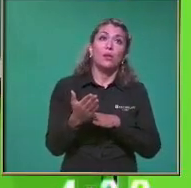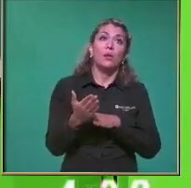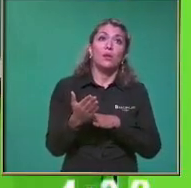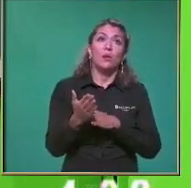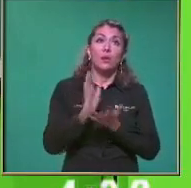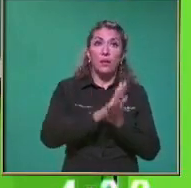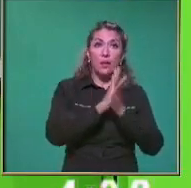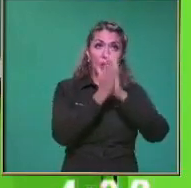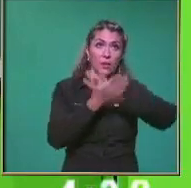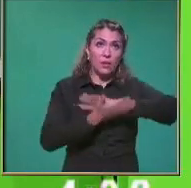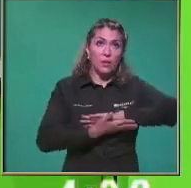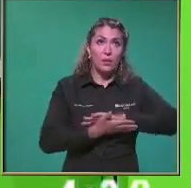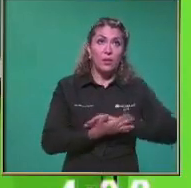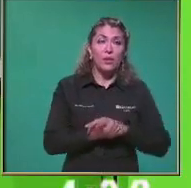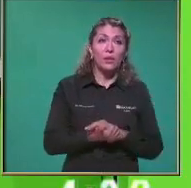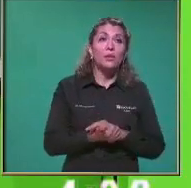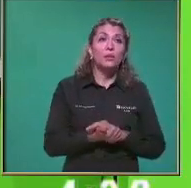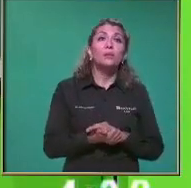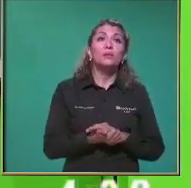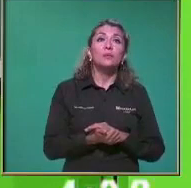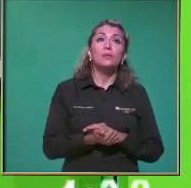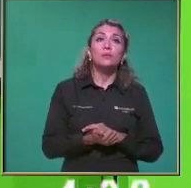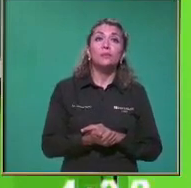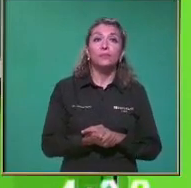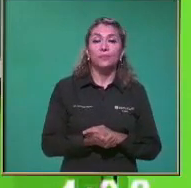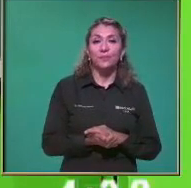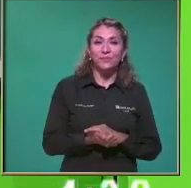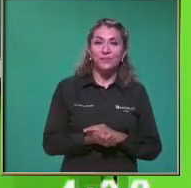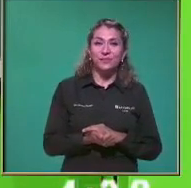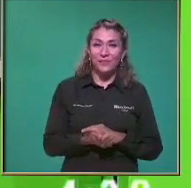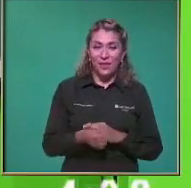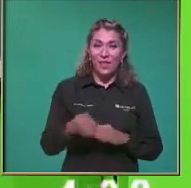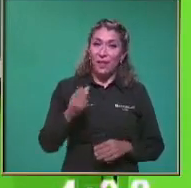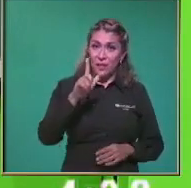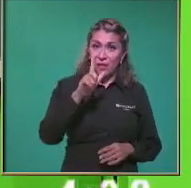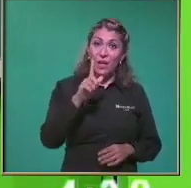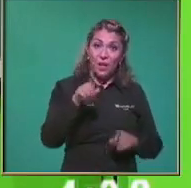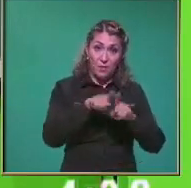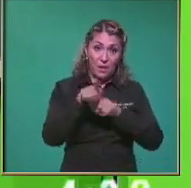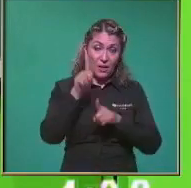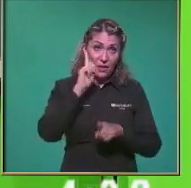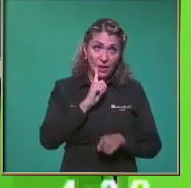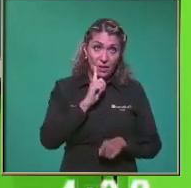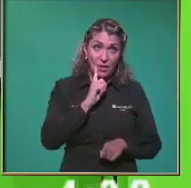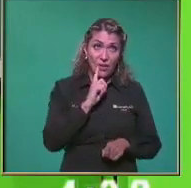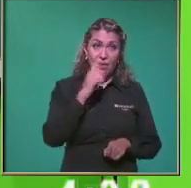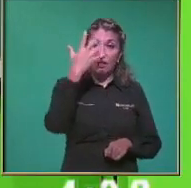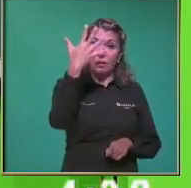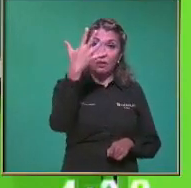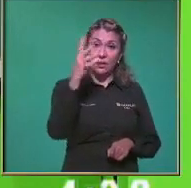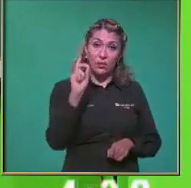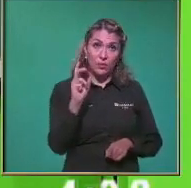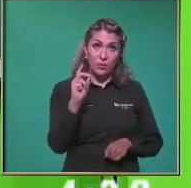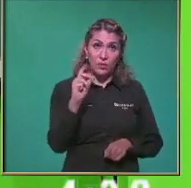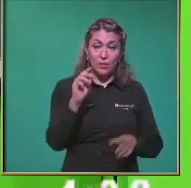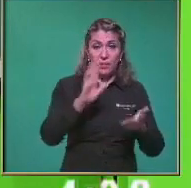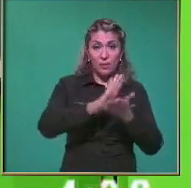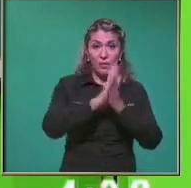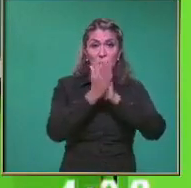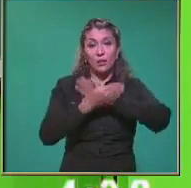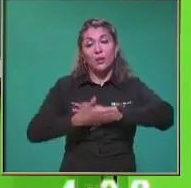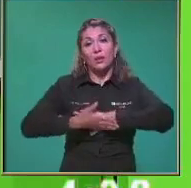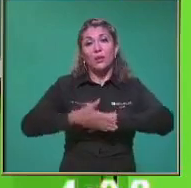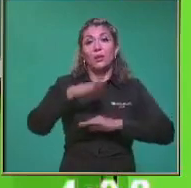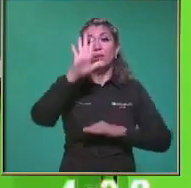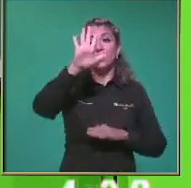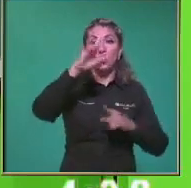aportó un sexto. Ahí va. Entonces, Lupita tiene 5 treintavos, multiplico 5 por